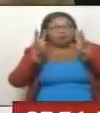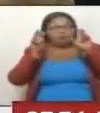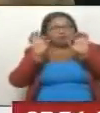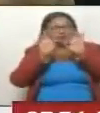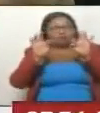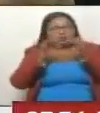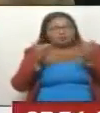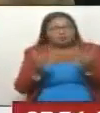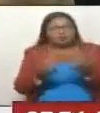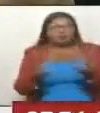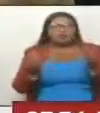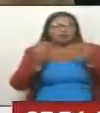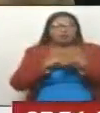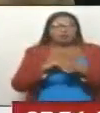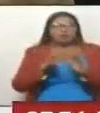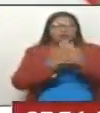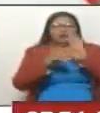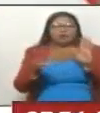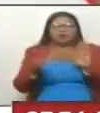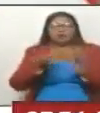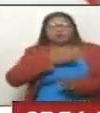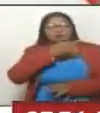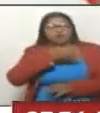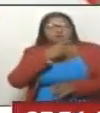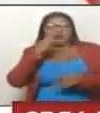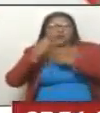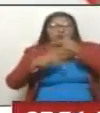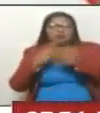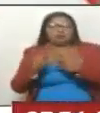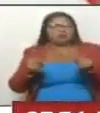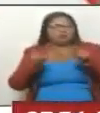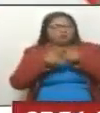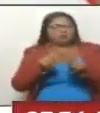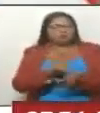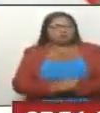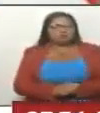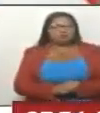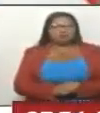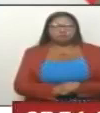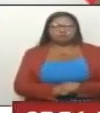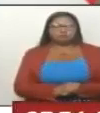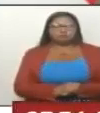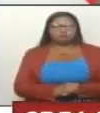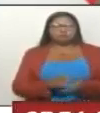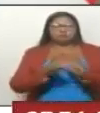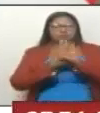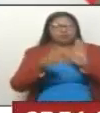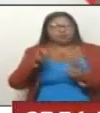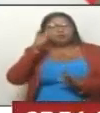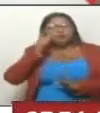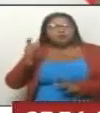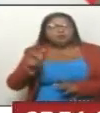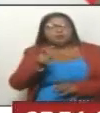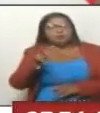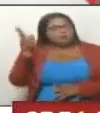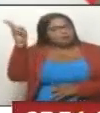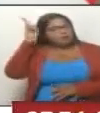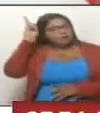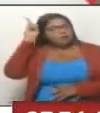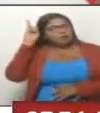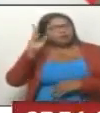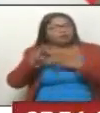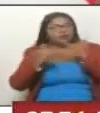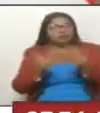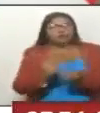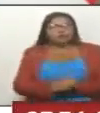los derechos sociales, los derechos políticos, los derechos de los pueblos indígenas, los derechos de los más débiles, los derechos